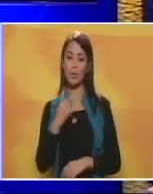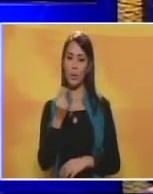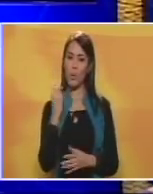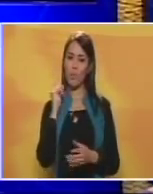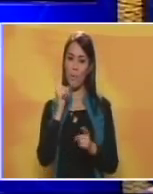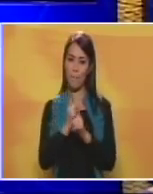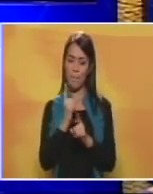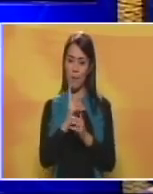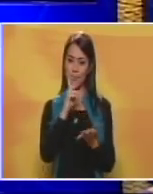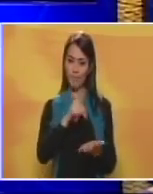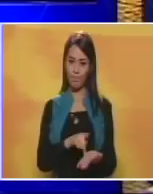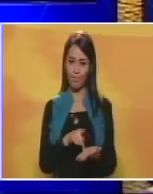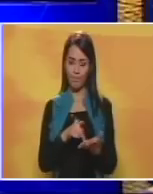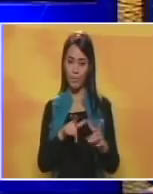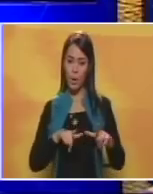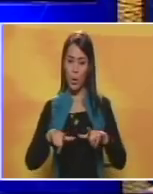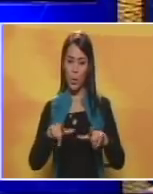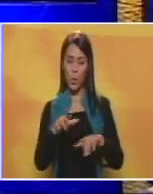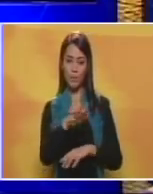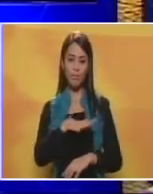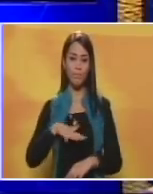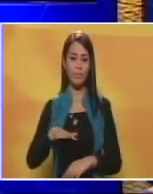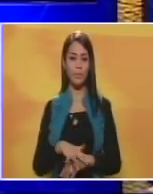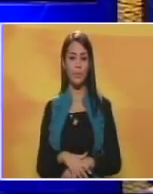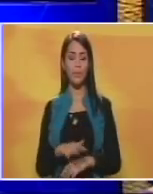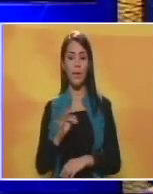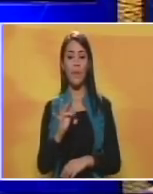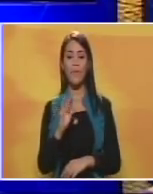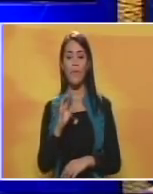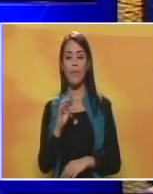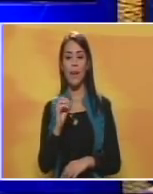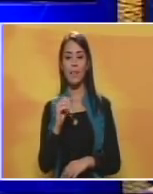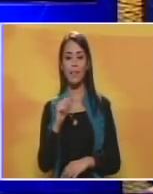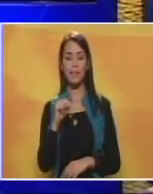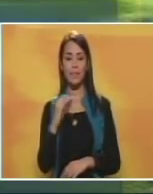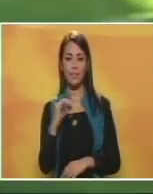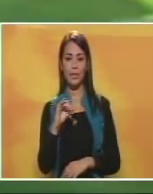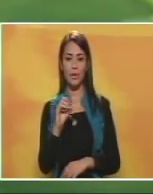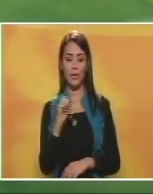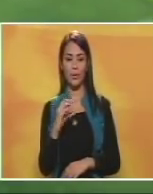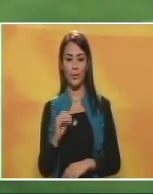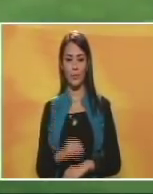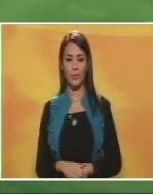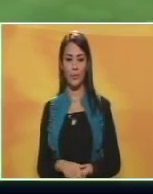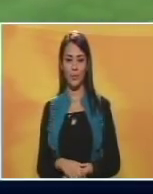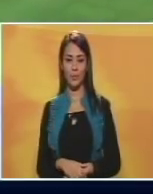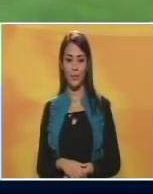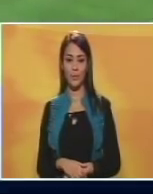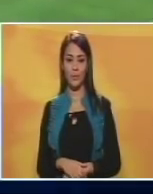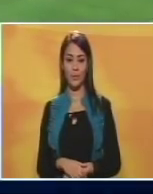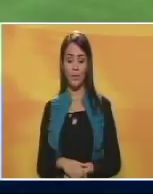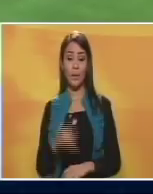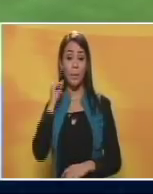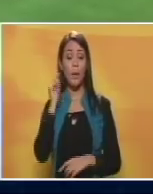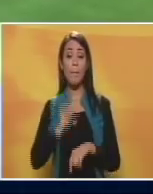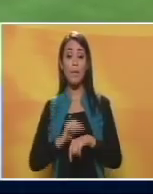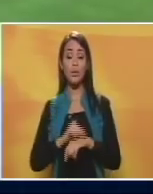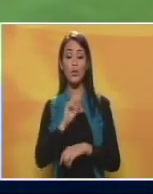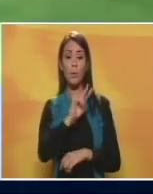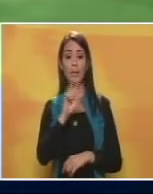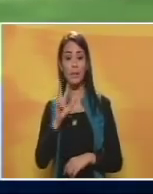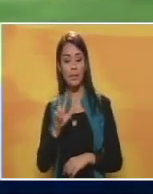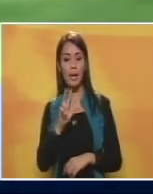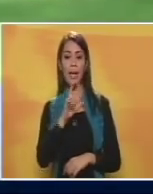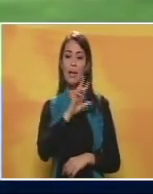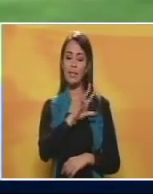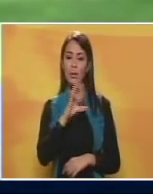presentación en el Grupo B de la competición en el Estadio Francisco Sánchez Rumoroso de Coquimbo. Póker de Deina Castellanos al minuto 23, al